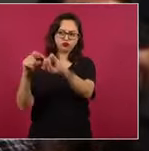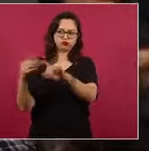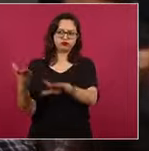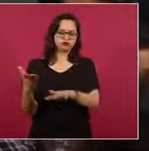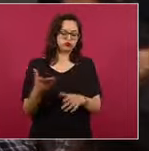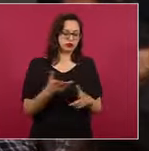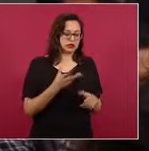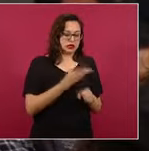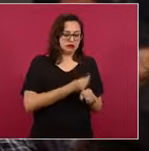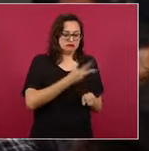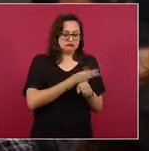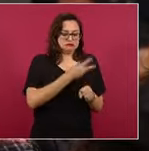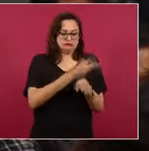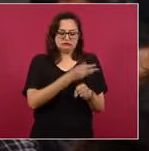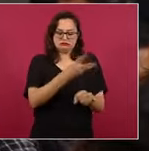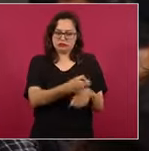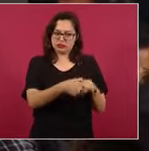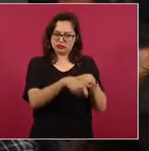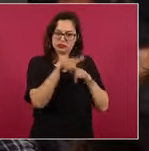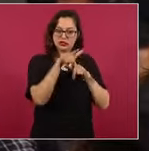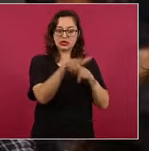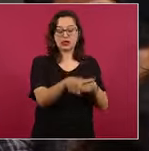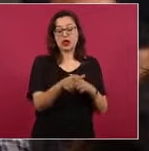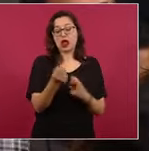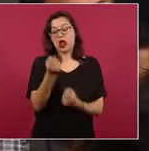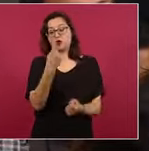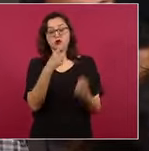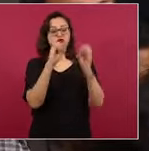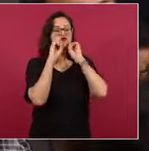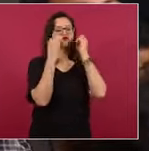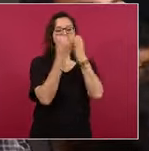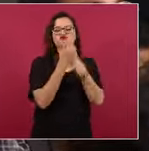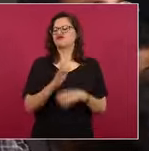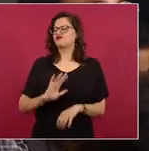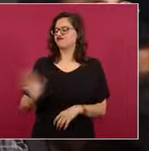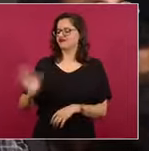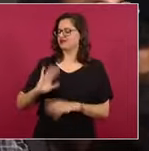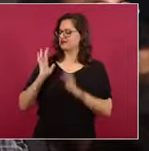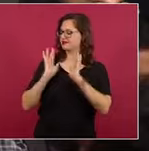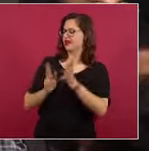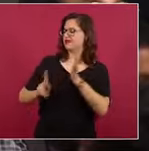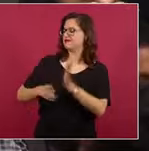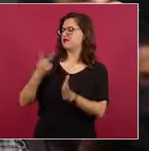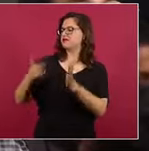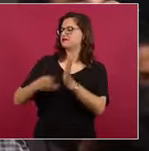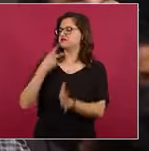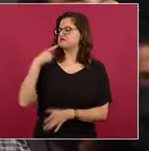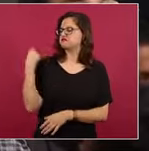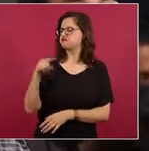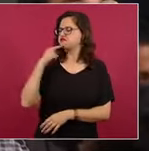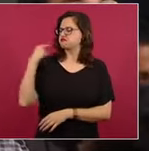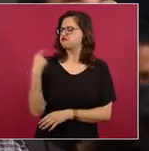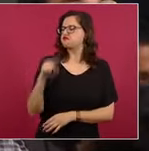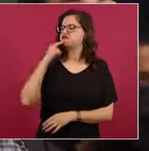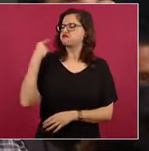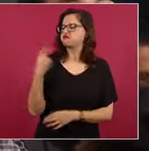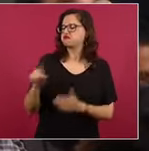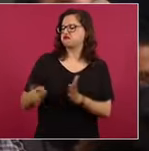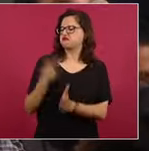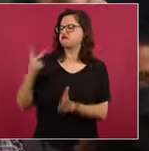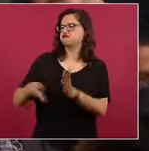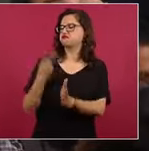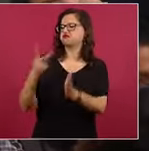al menos tres amparos más. Ayer se hablaba de una suspensión, una segunda suspensión para este tema del tramo. Preguntarle hasta